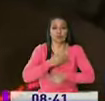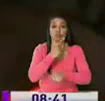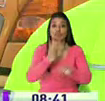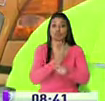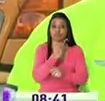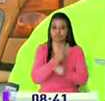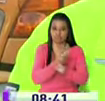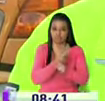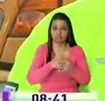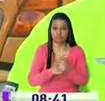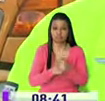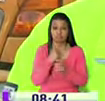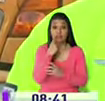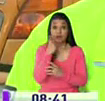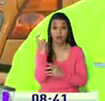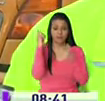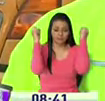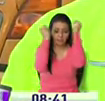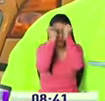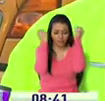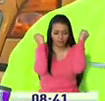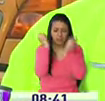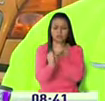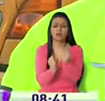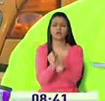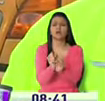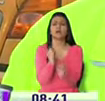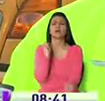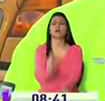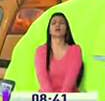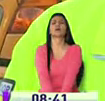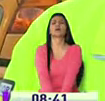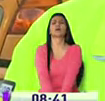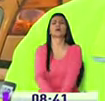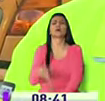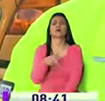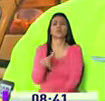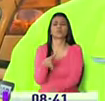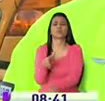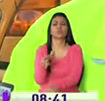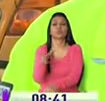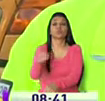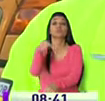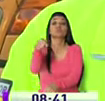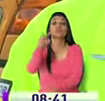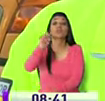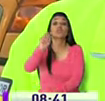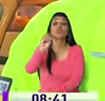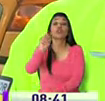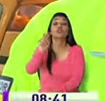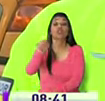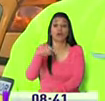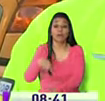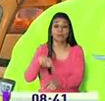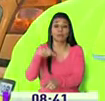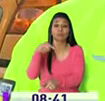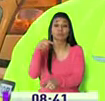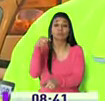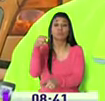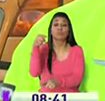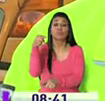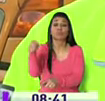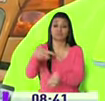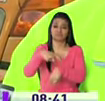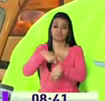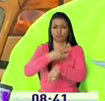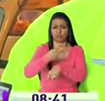Fue llevado por el sector de Nono, donde fue amaniatado sus piernas y manos para posterior de